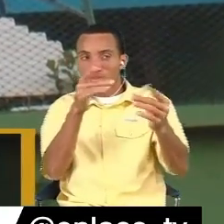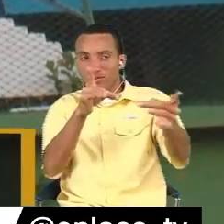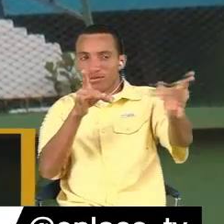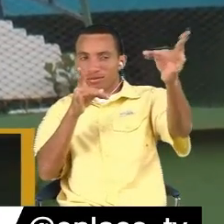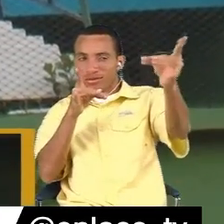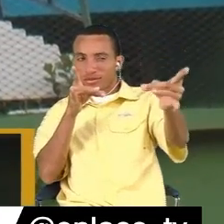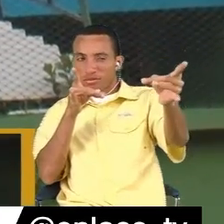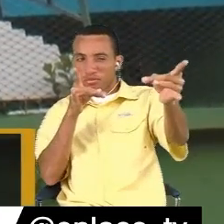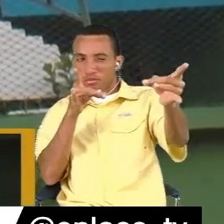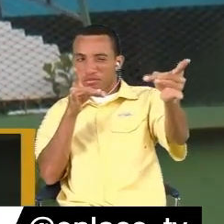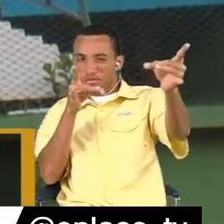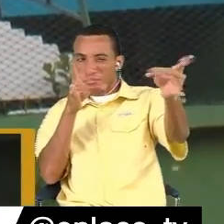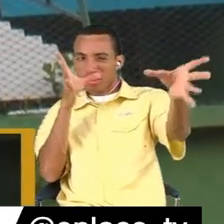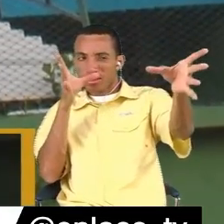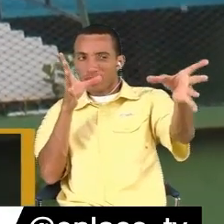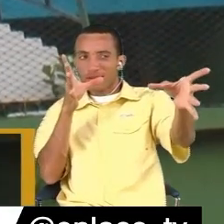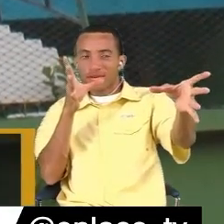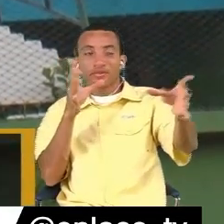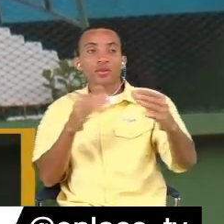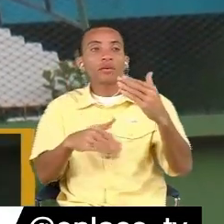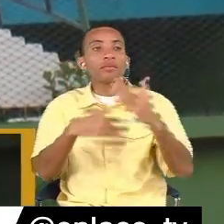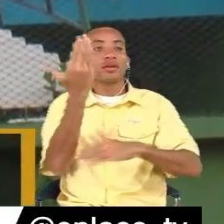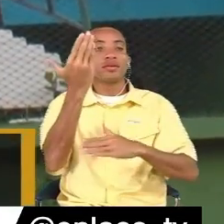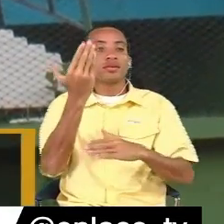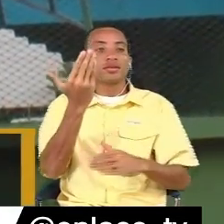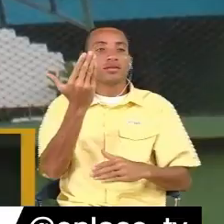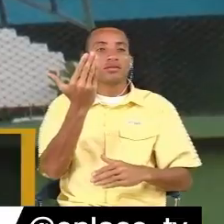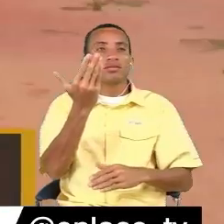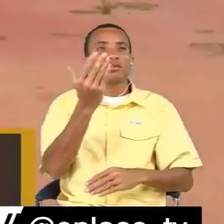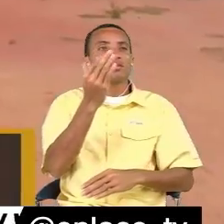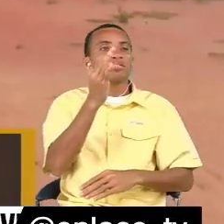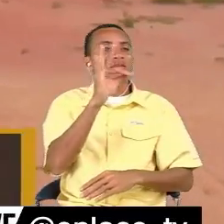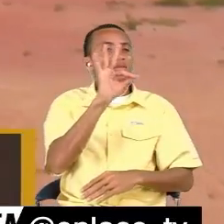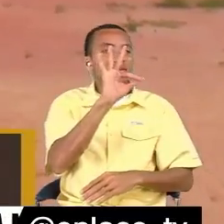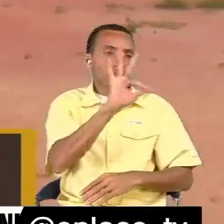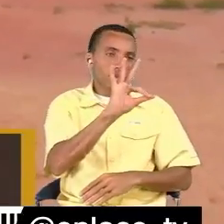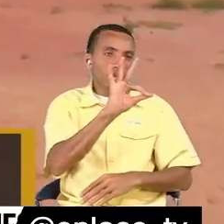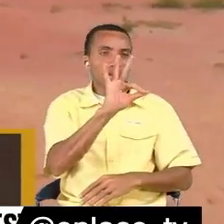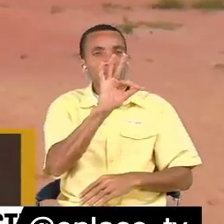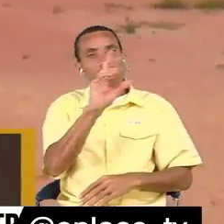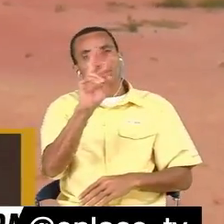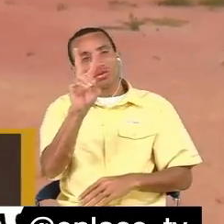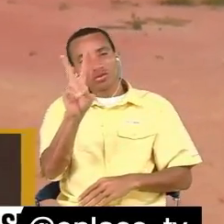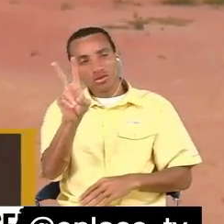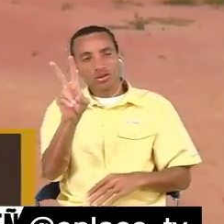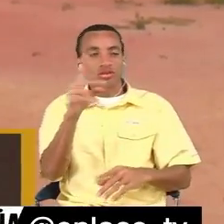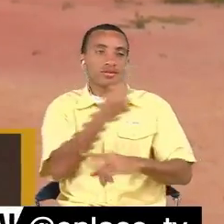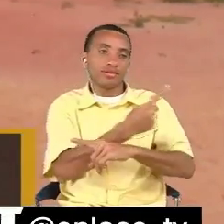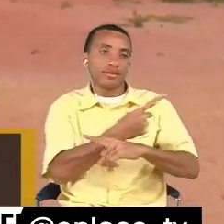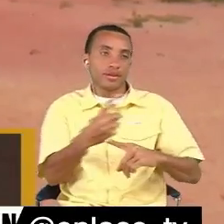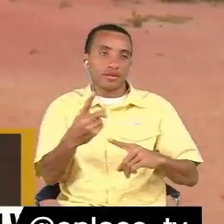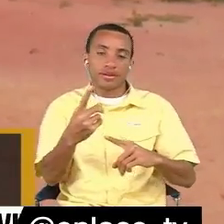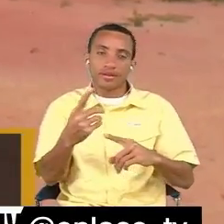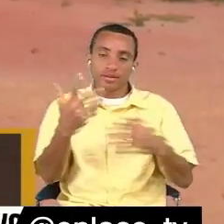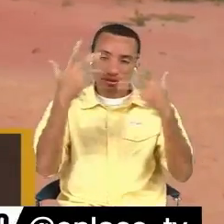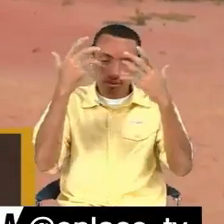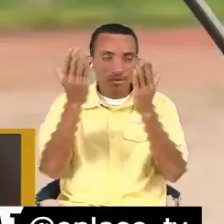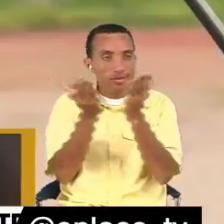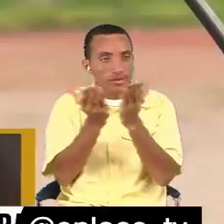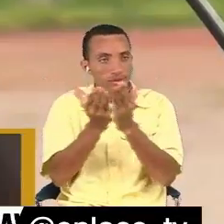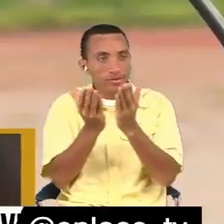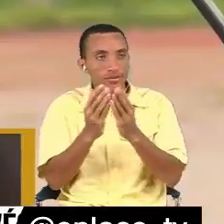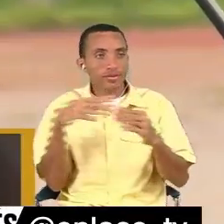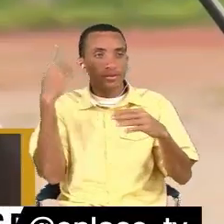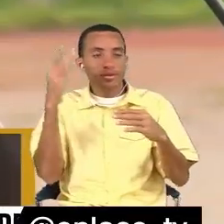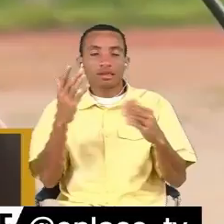para disparar. Así empecé casi como 3 o 2 semanas que llevo estudiando este deporte, que este deporte tiene